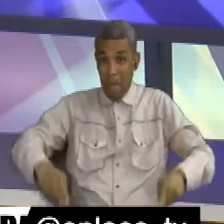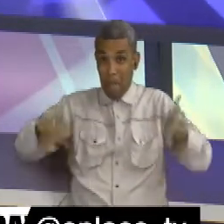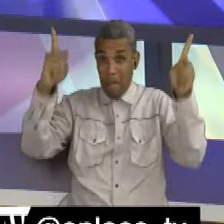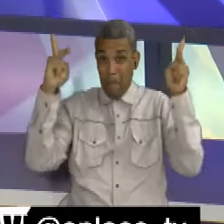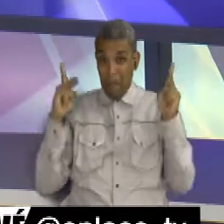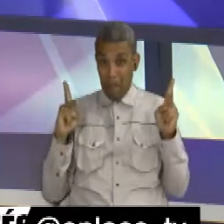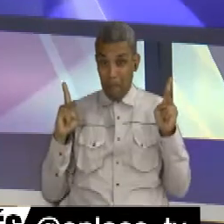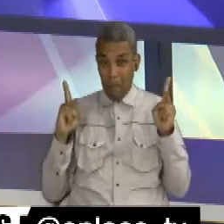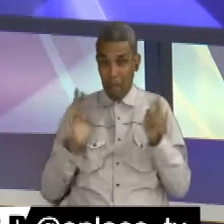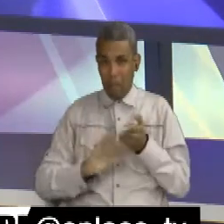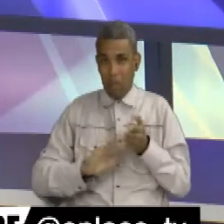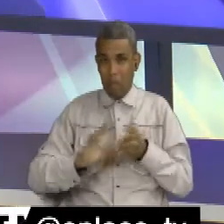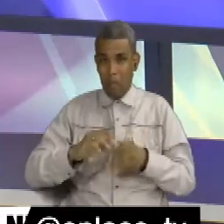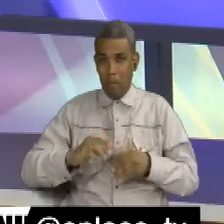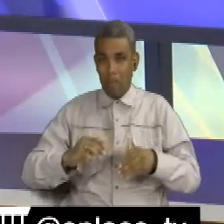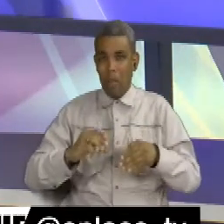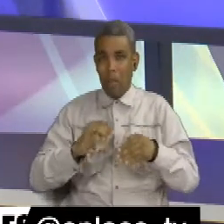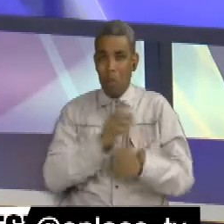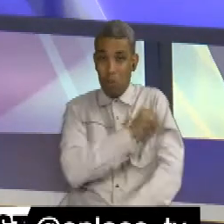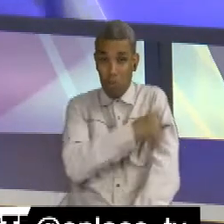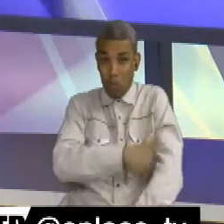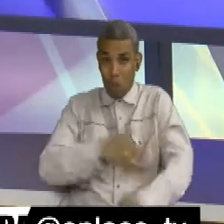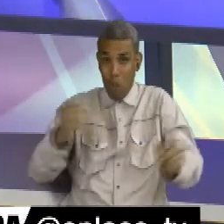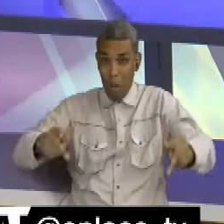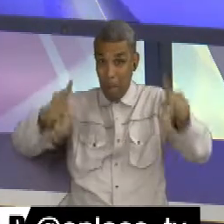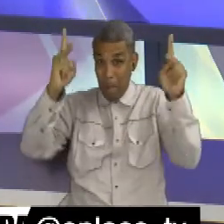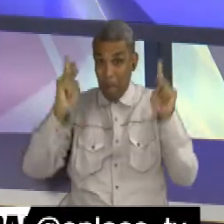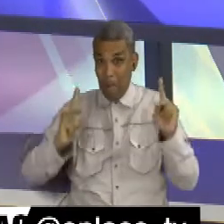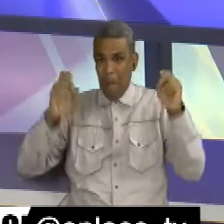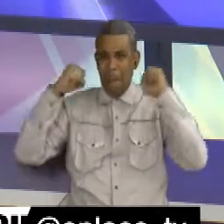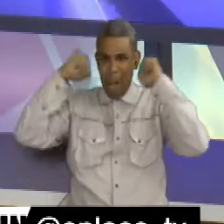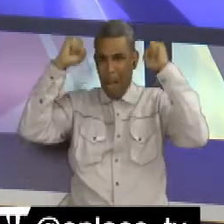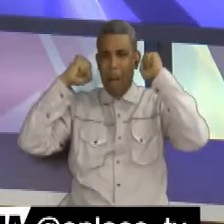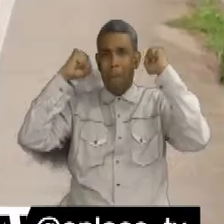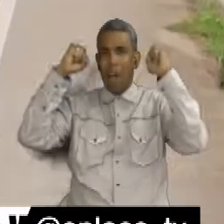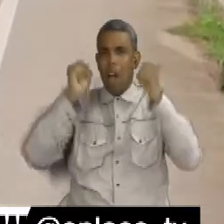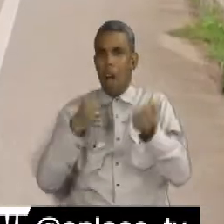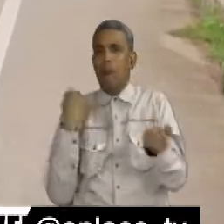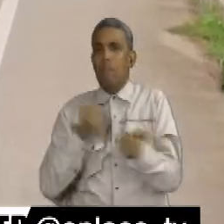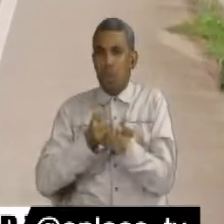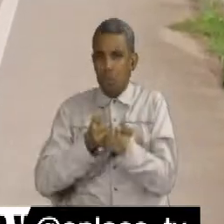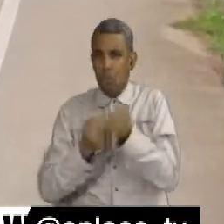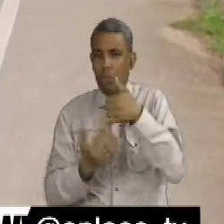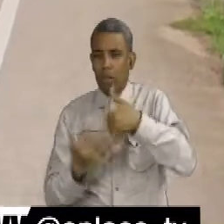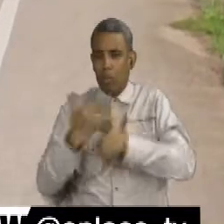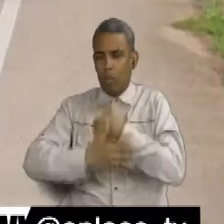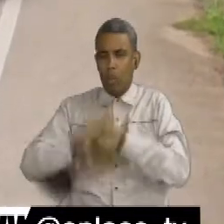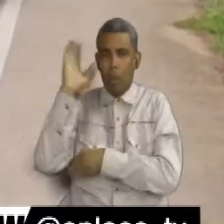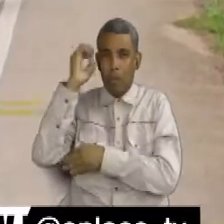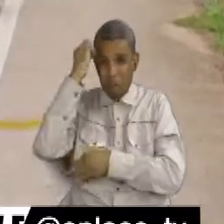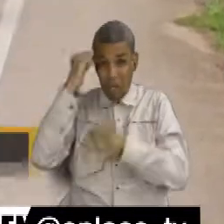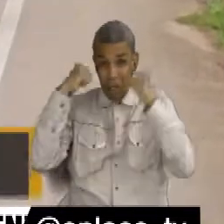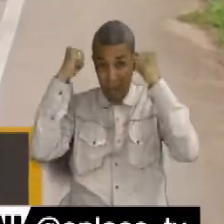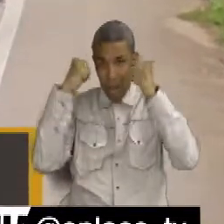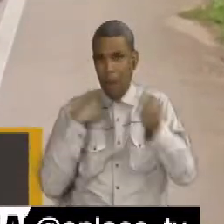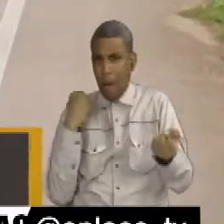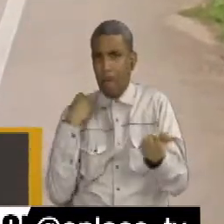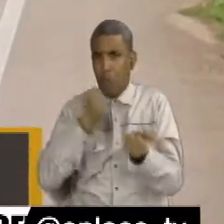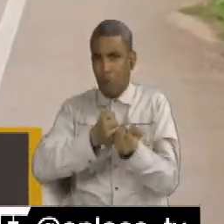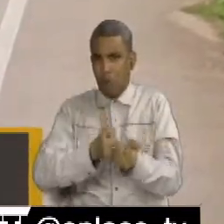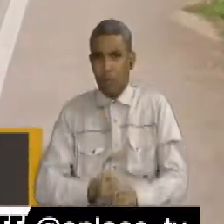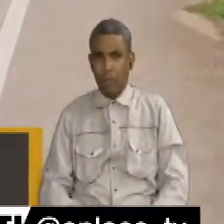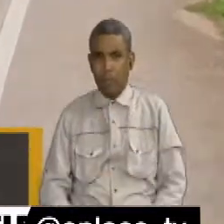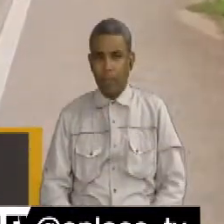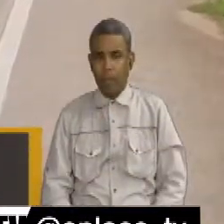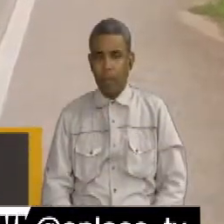paro de FECODE. La protesta transcurrió de forma pacífica. Docentes de Yondó en